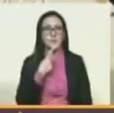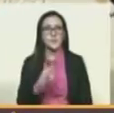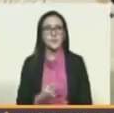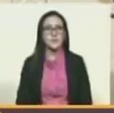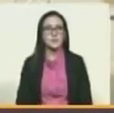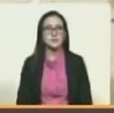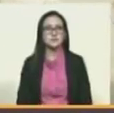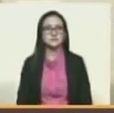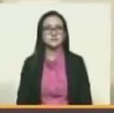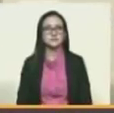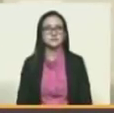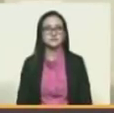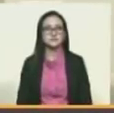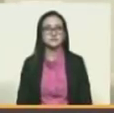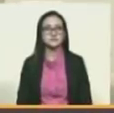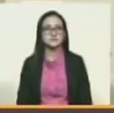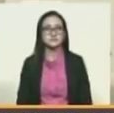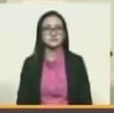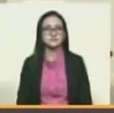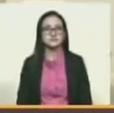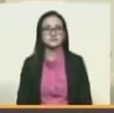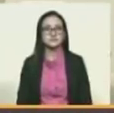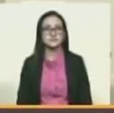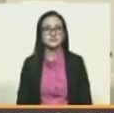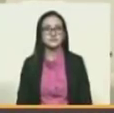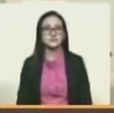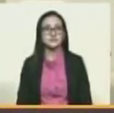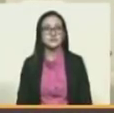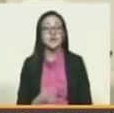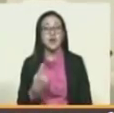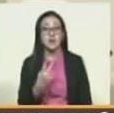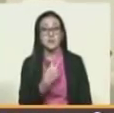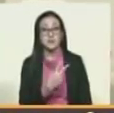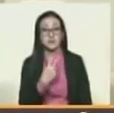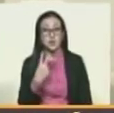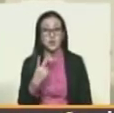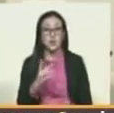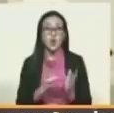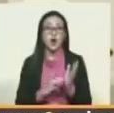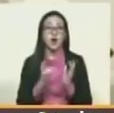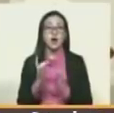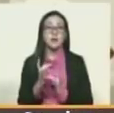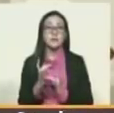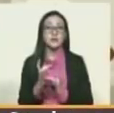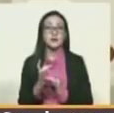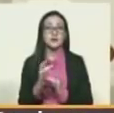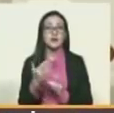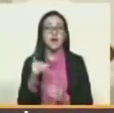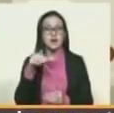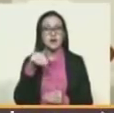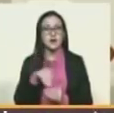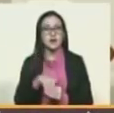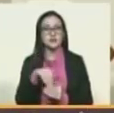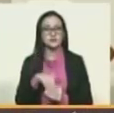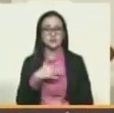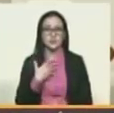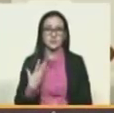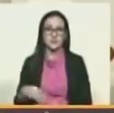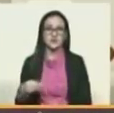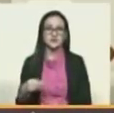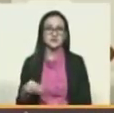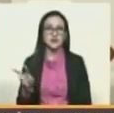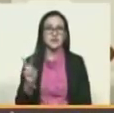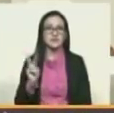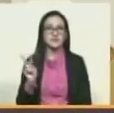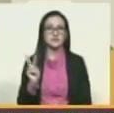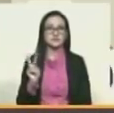todas las veces que me sea preguntado. El 22 de abril hay una elección presidencial en